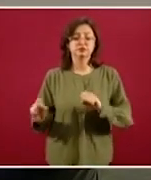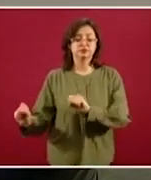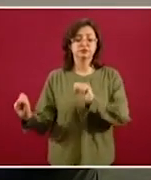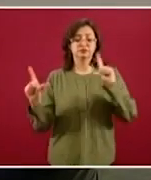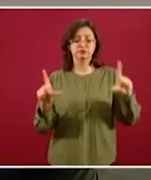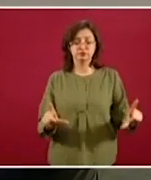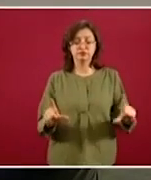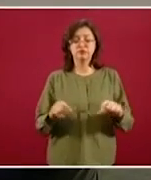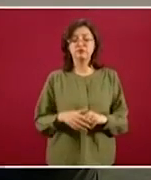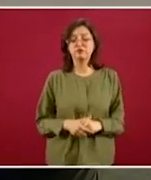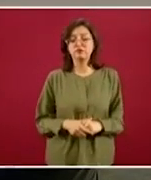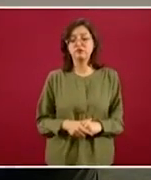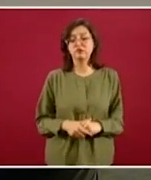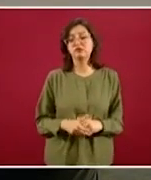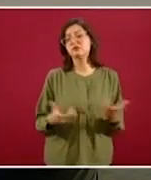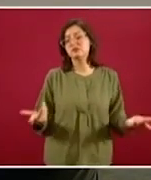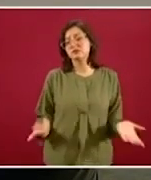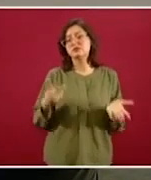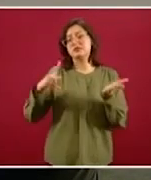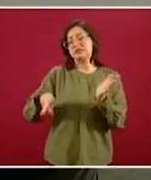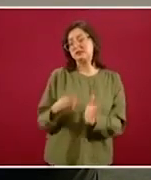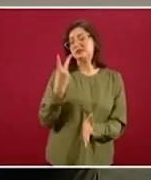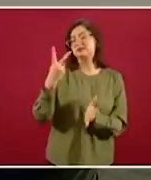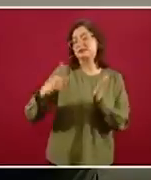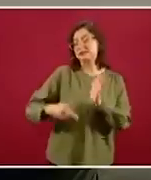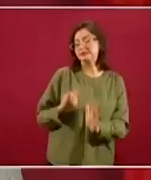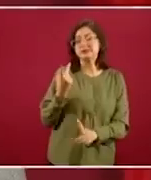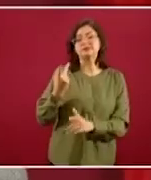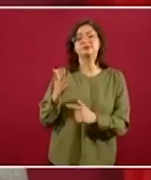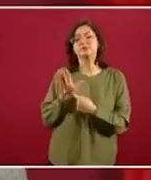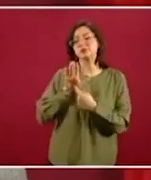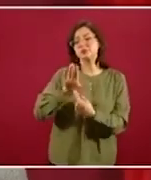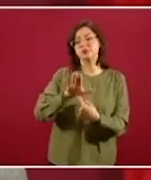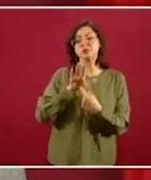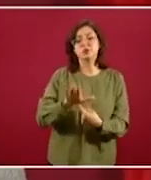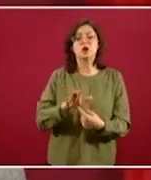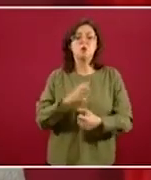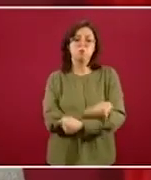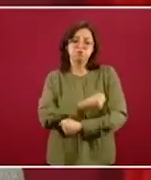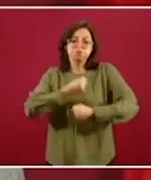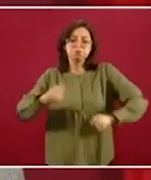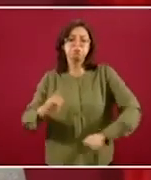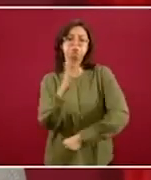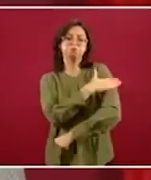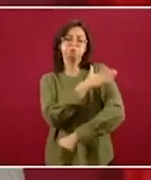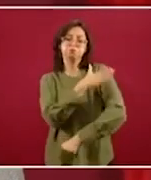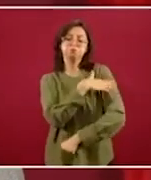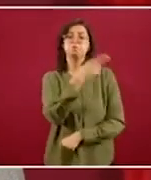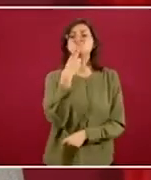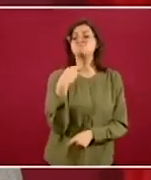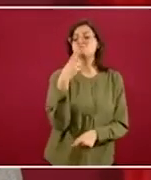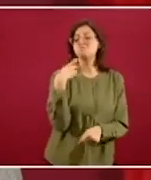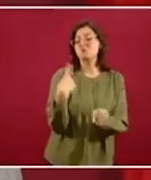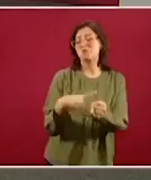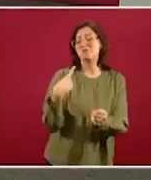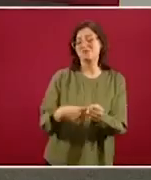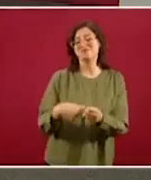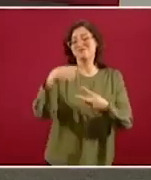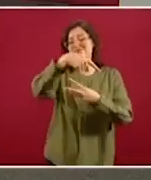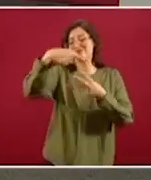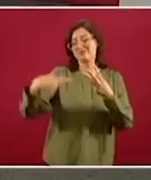Como ya también lo hemos presentado en otras ocasiones, obesidad, hipertensión y diabetes son las tres